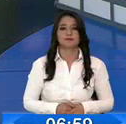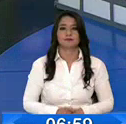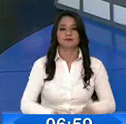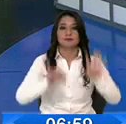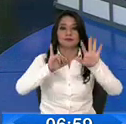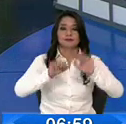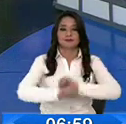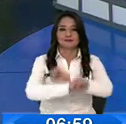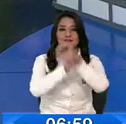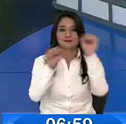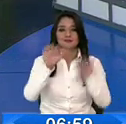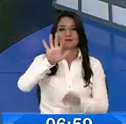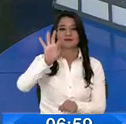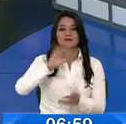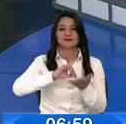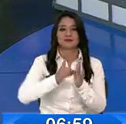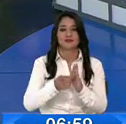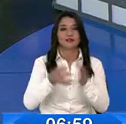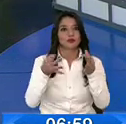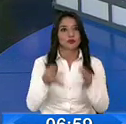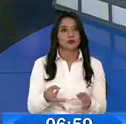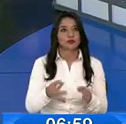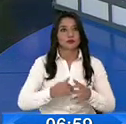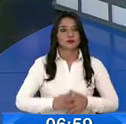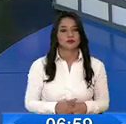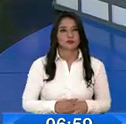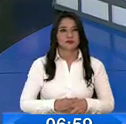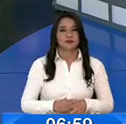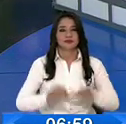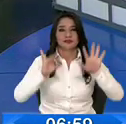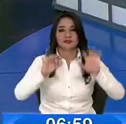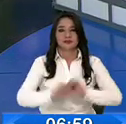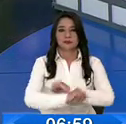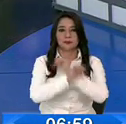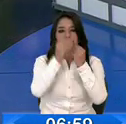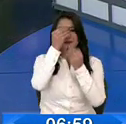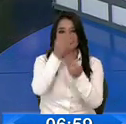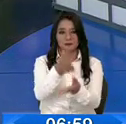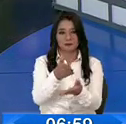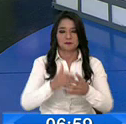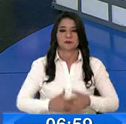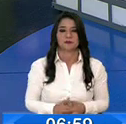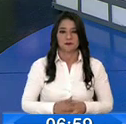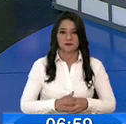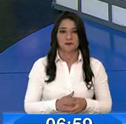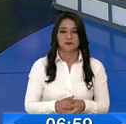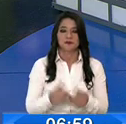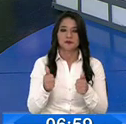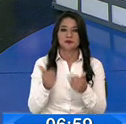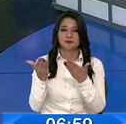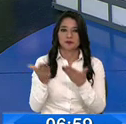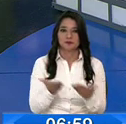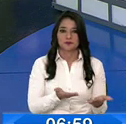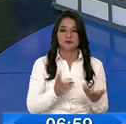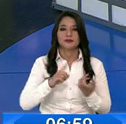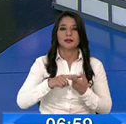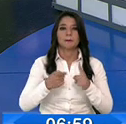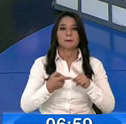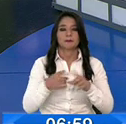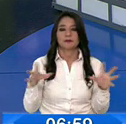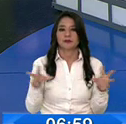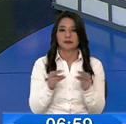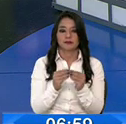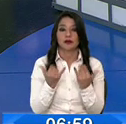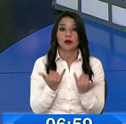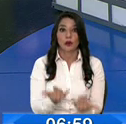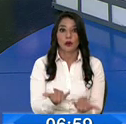a las 7 llegamos con este tiempo de inflacionario así es damos la bienvenida a todos nuestros amigos televidentes que